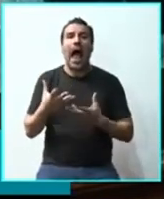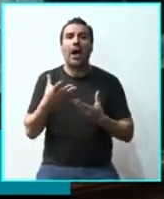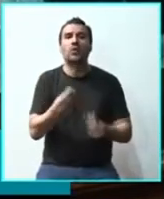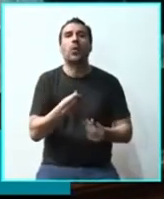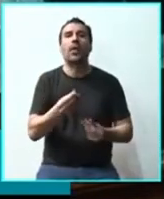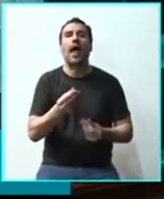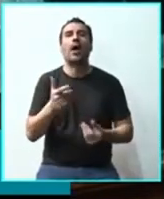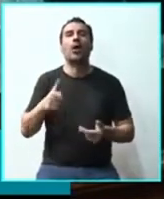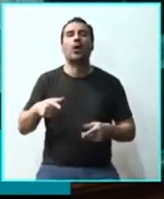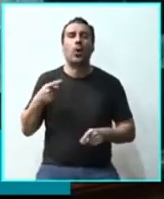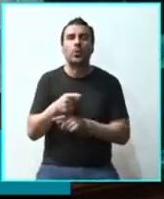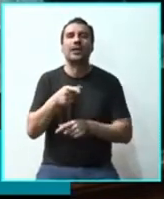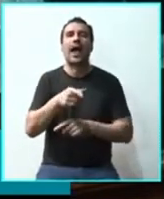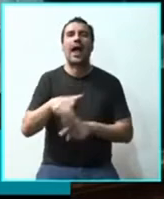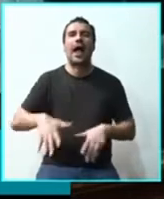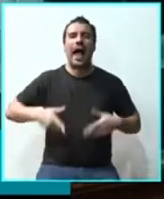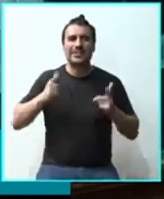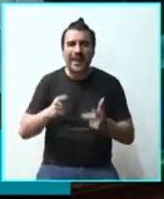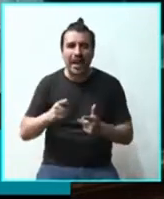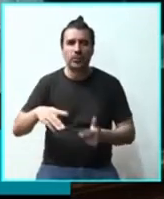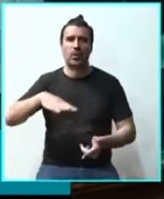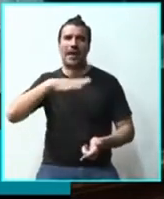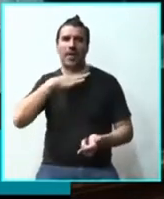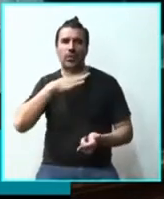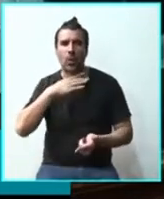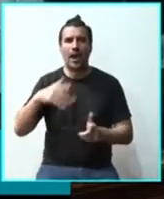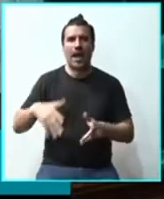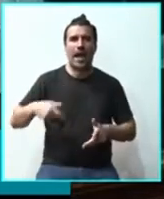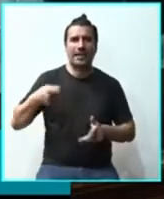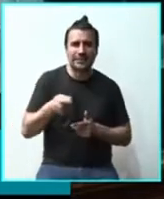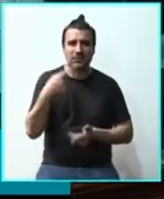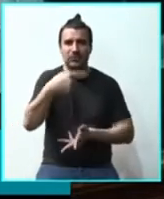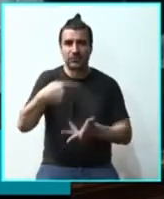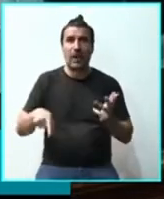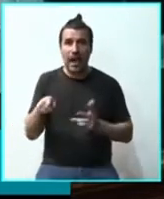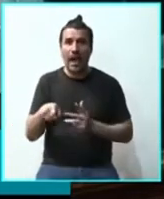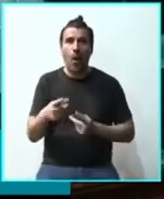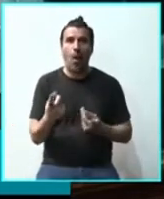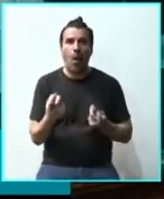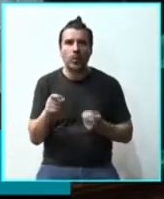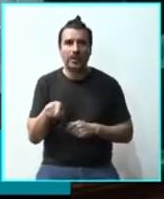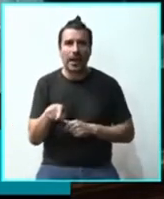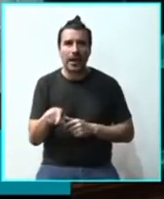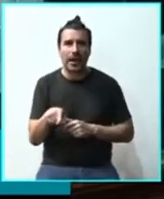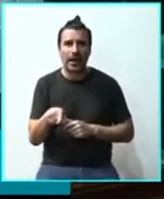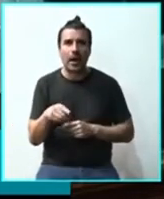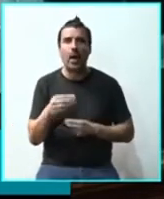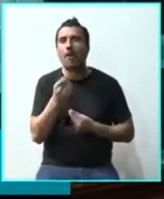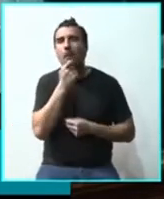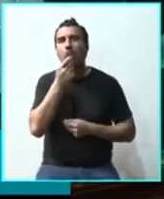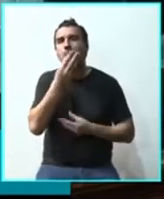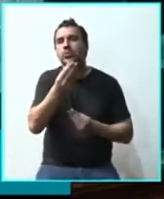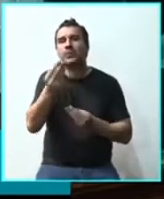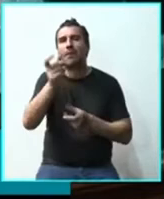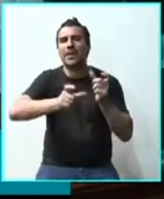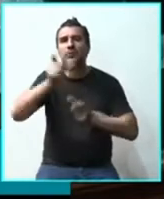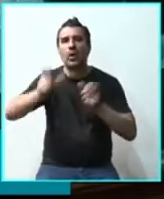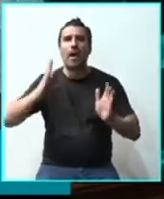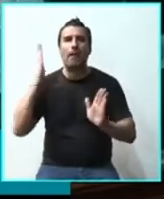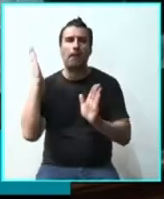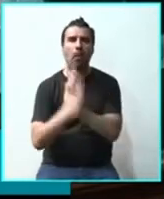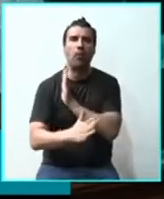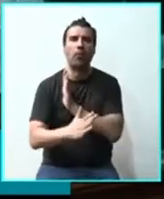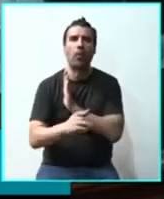particularmente en esta oportunidad, para encontrar a personas que están prófugas de la justicia por haber cometido un